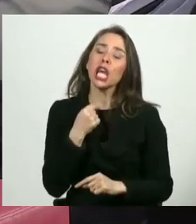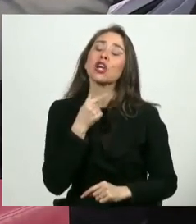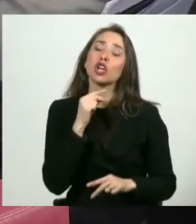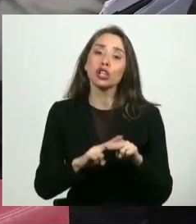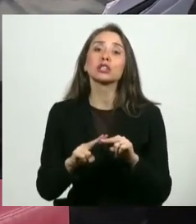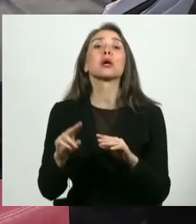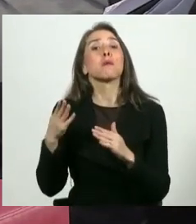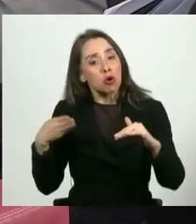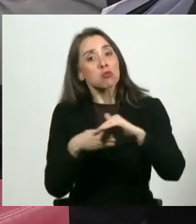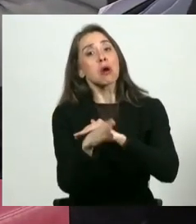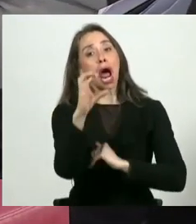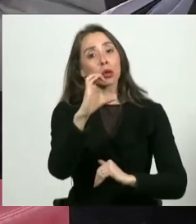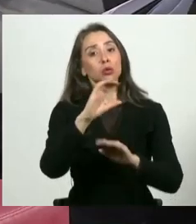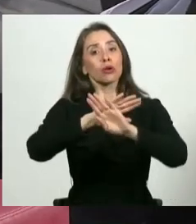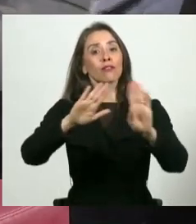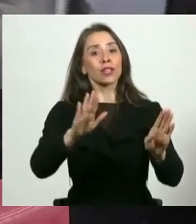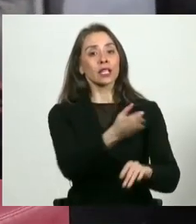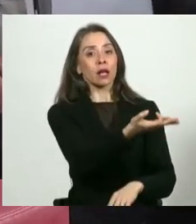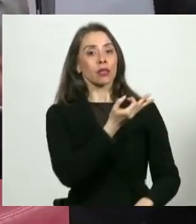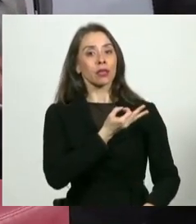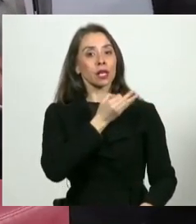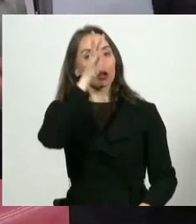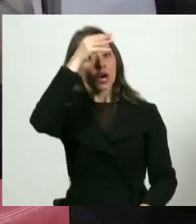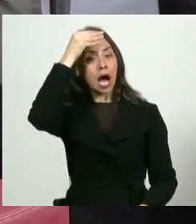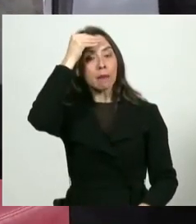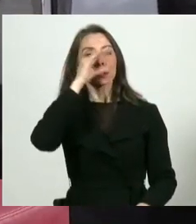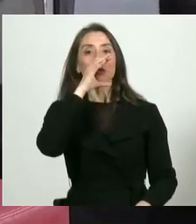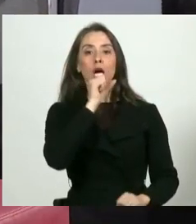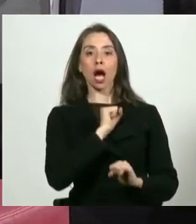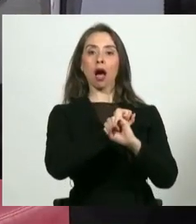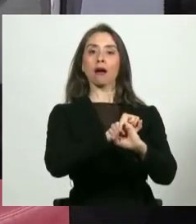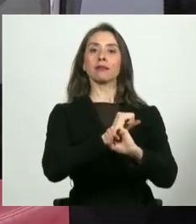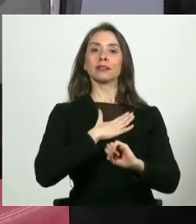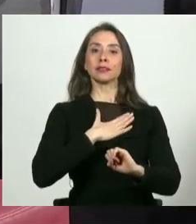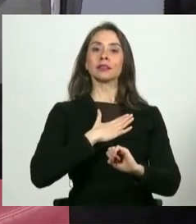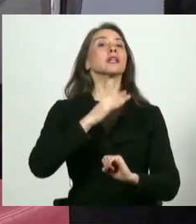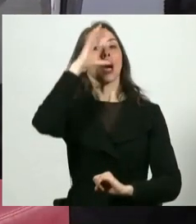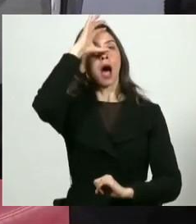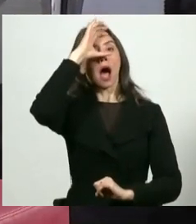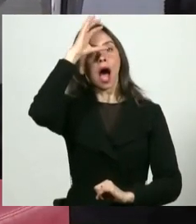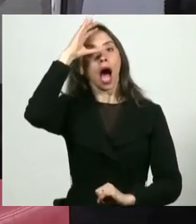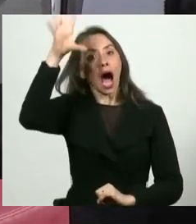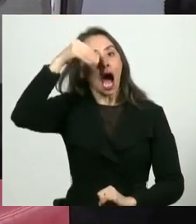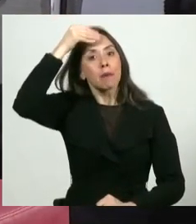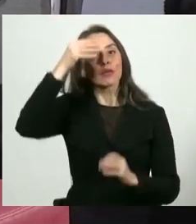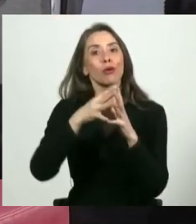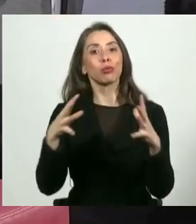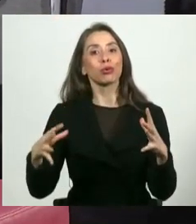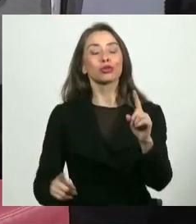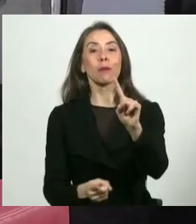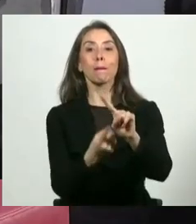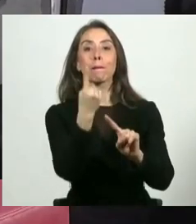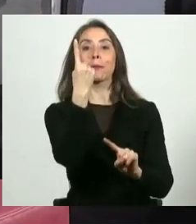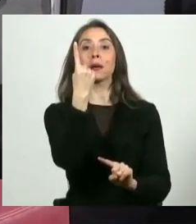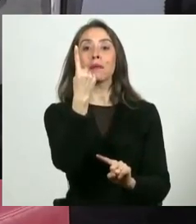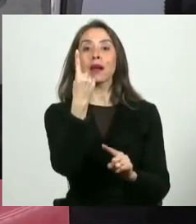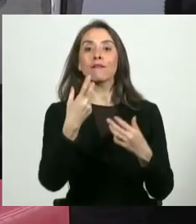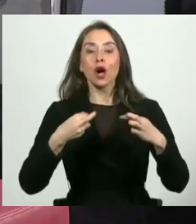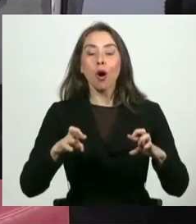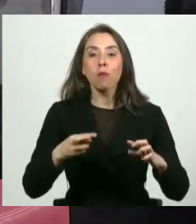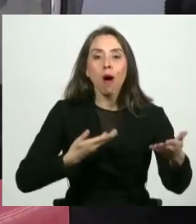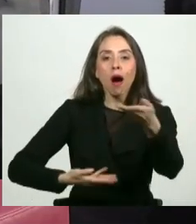Cuando terminó, dijo que había aprendido de resiliencia y dijo que había aprendido mucho porque era la primera vez que había tenido la oportunidad